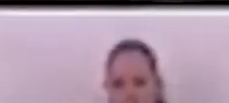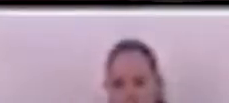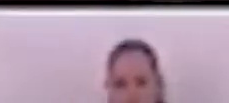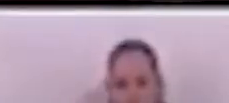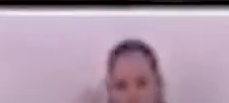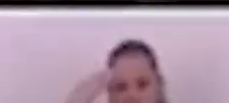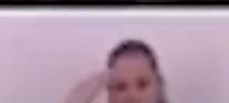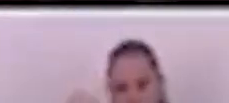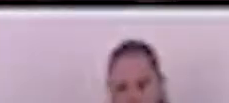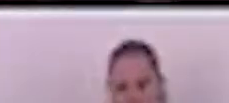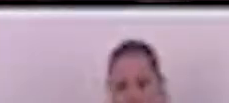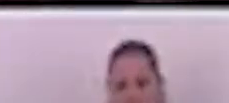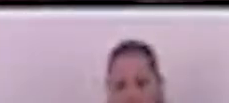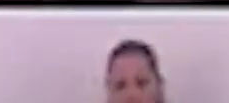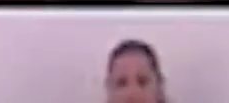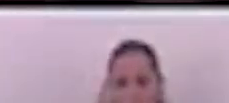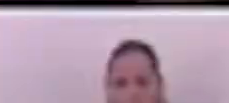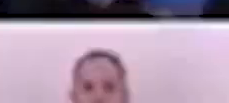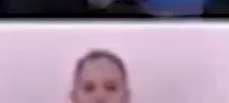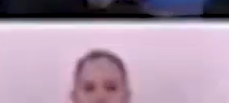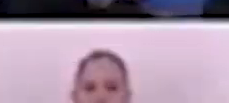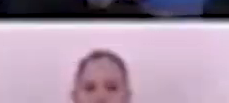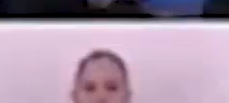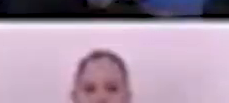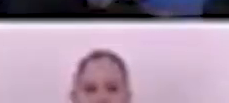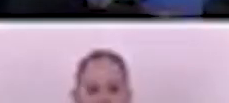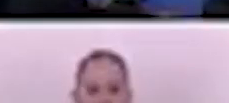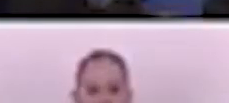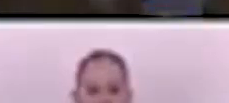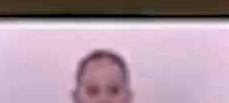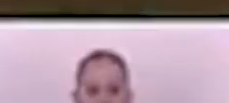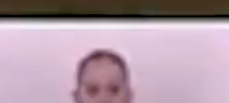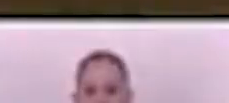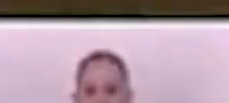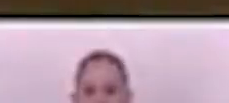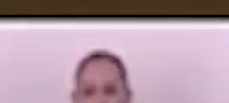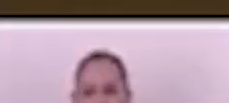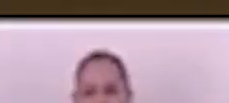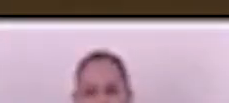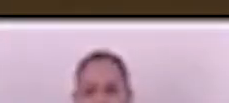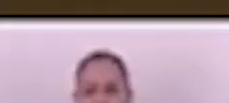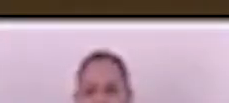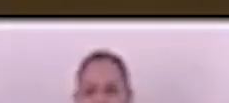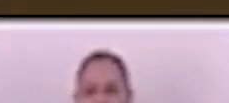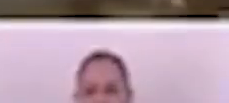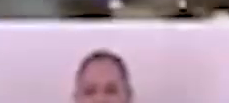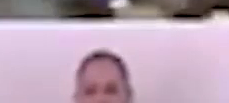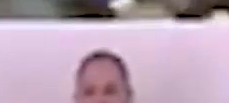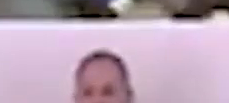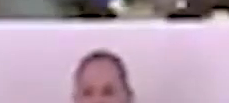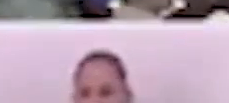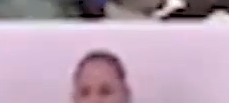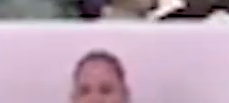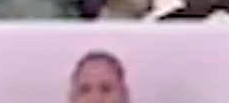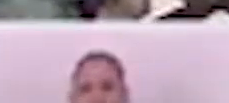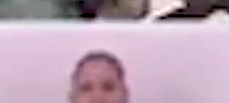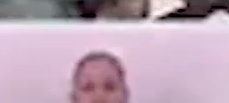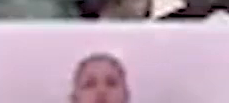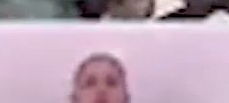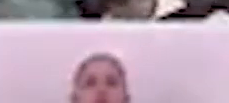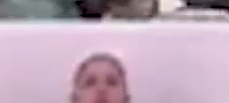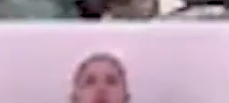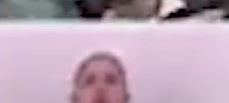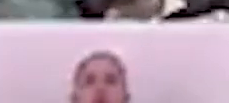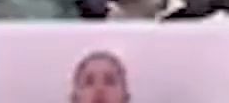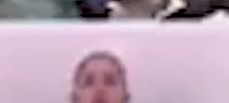perfiles más idóneos a su vez Ernesto Castro dijo que no tolerarán delincuentes la depuración en la asamblea legislativa ocurre luego de la eliminación del fuero